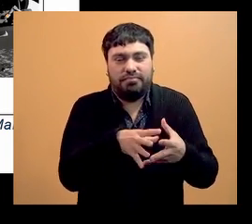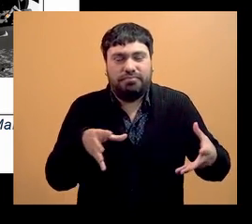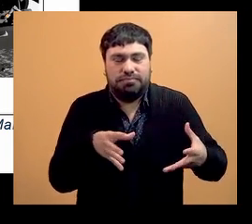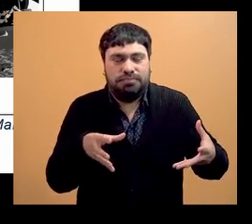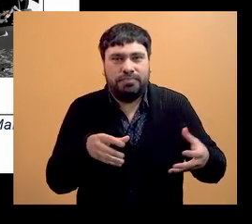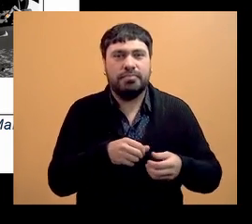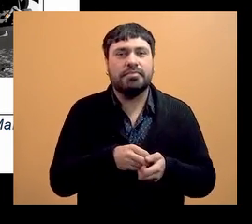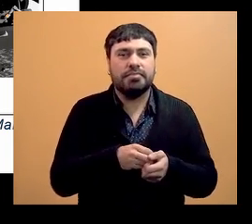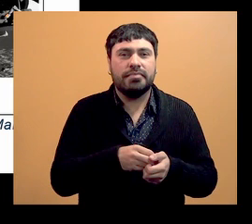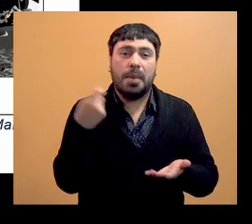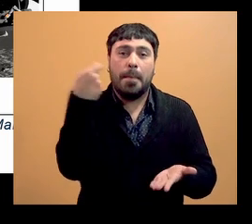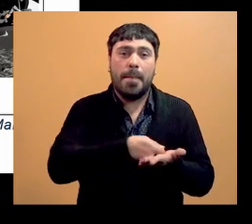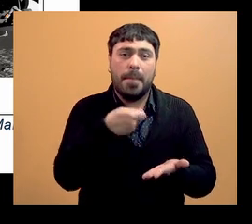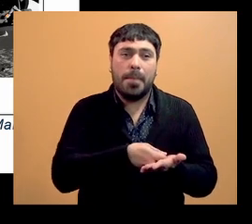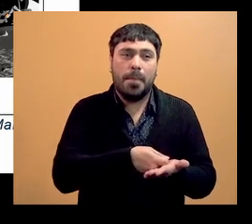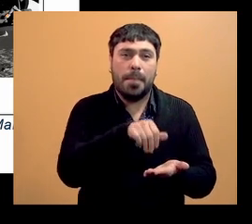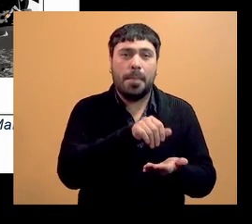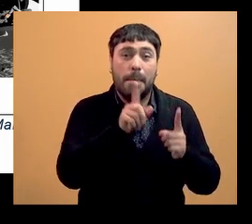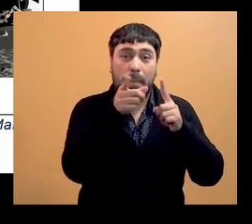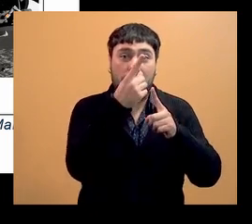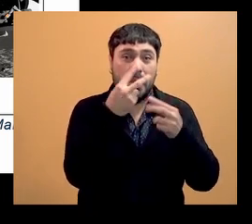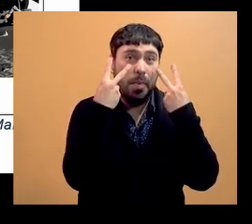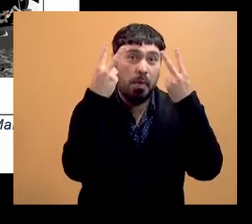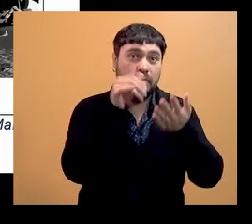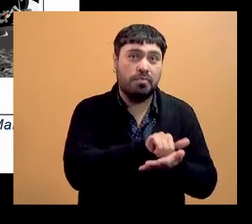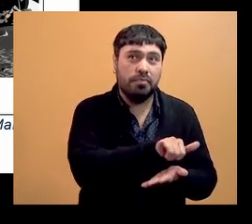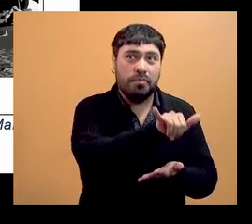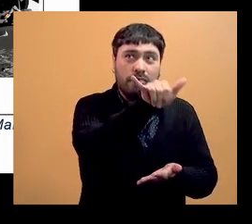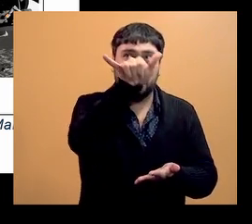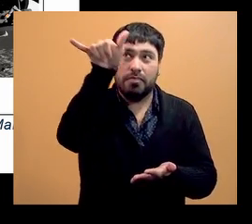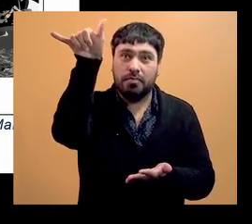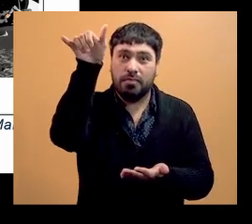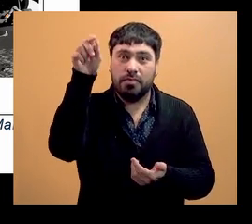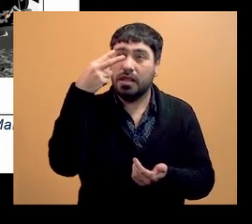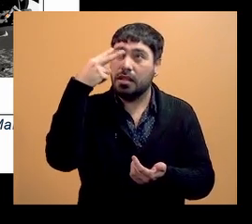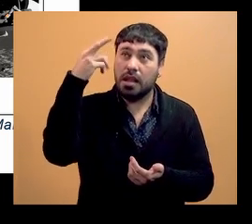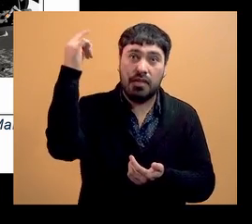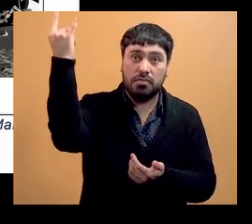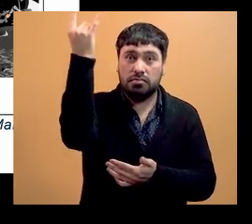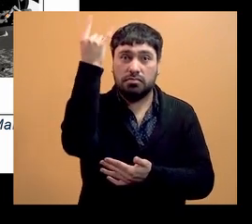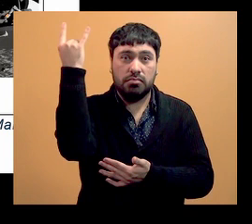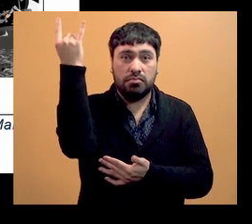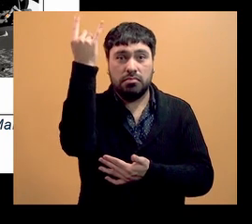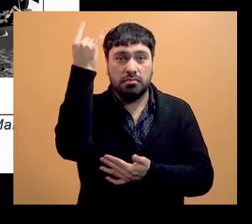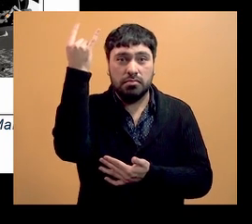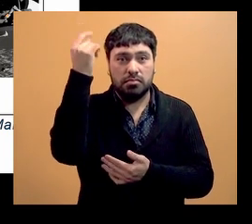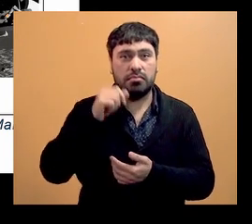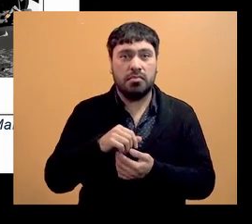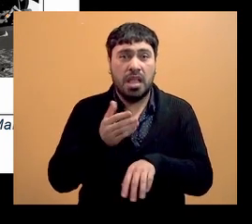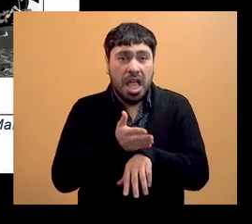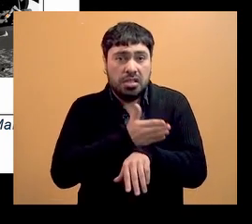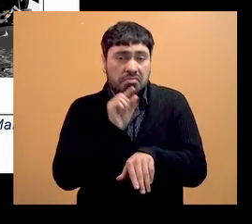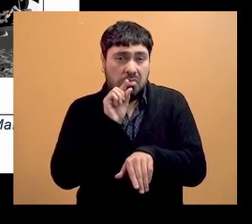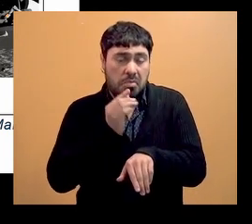millonarios rusos también a su módulo de estación espacial internacional. Y recientemente